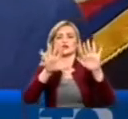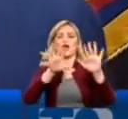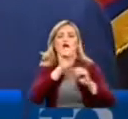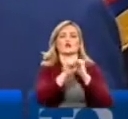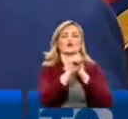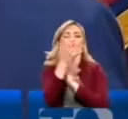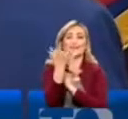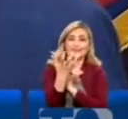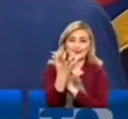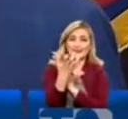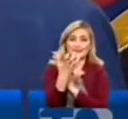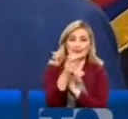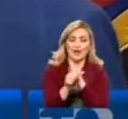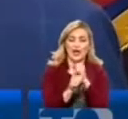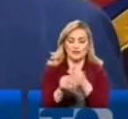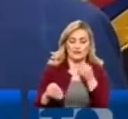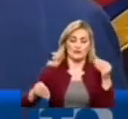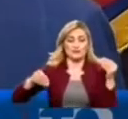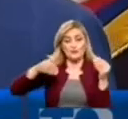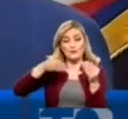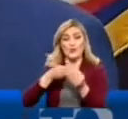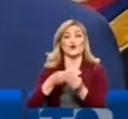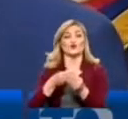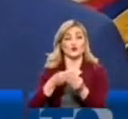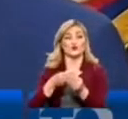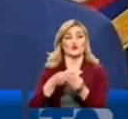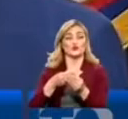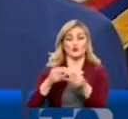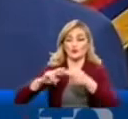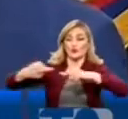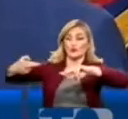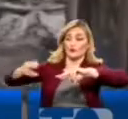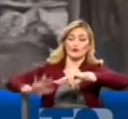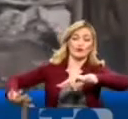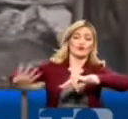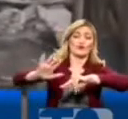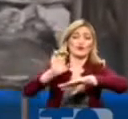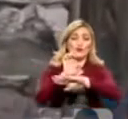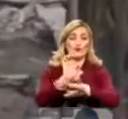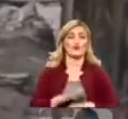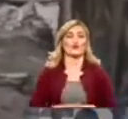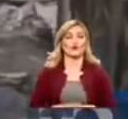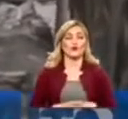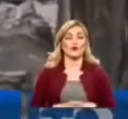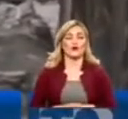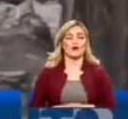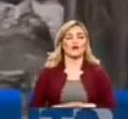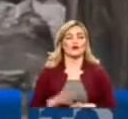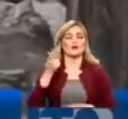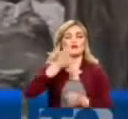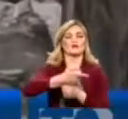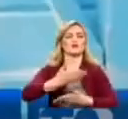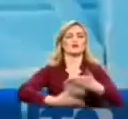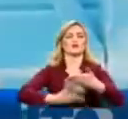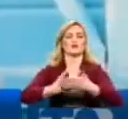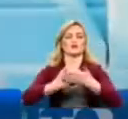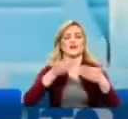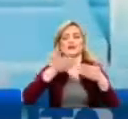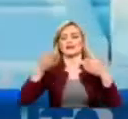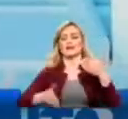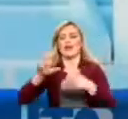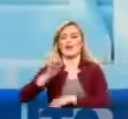años. ¿Para qué? Para que las inversiones también vayan a otras regiones del país. La transitoria única del documento dispone que en 30